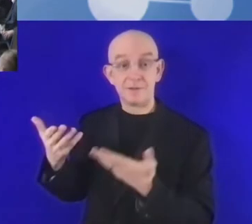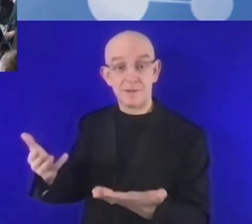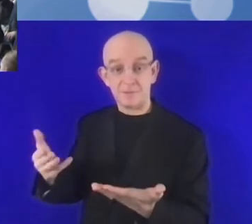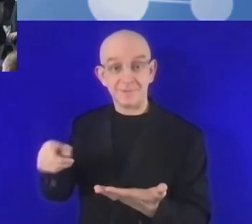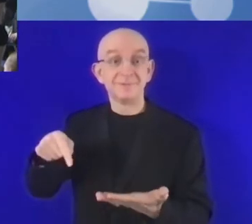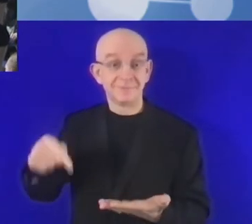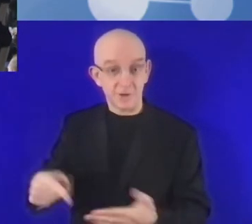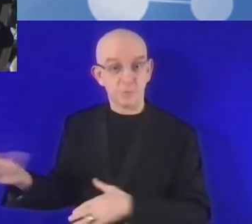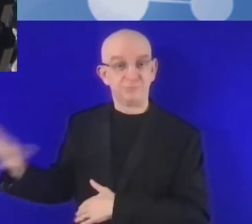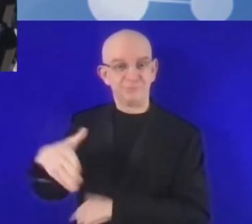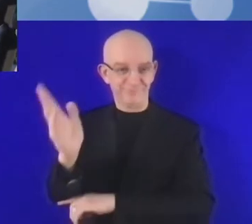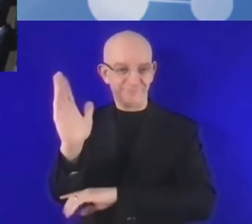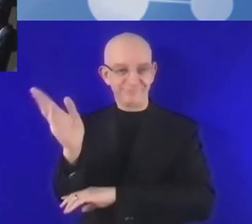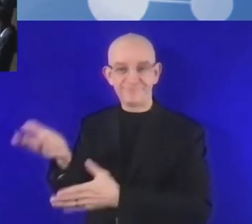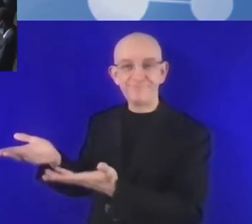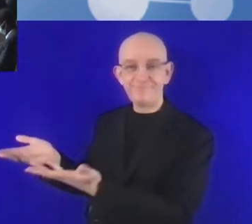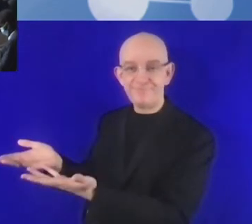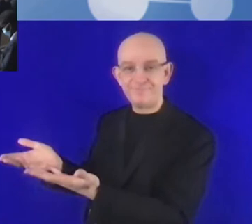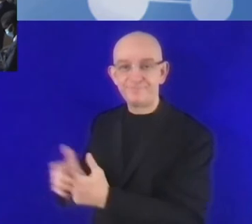Mateusz Morawiecki, está aquí con nosotros.